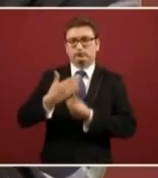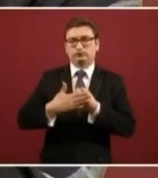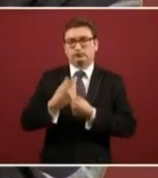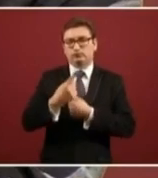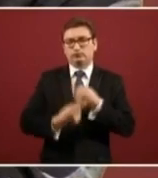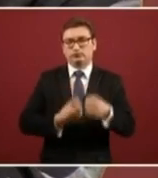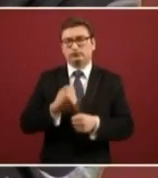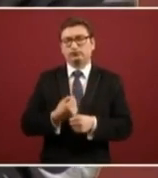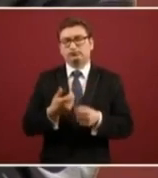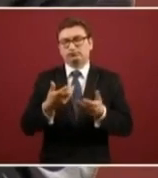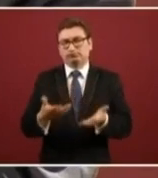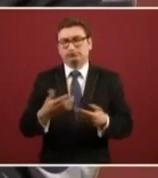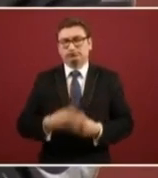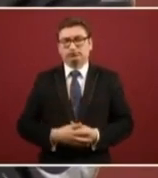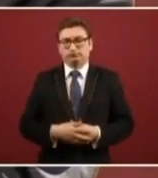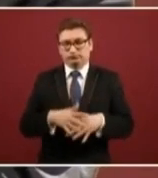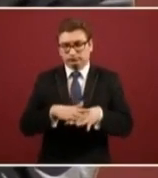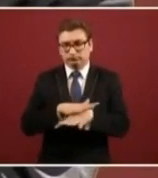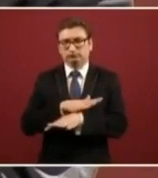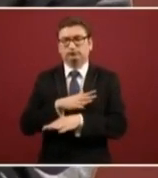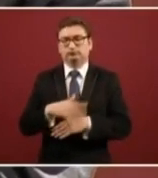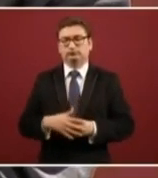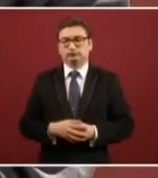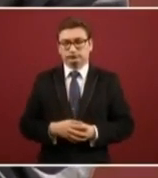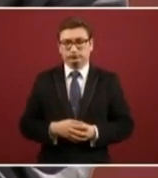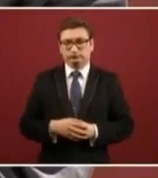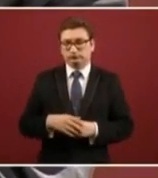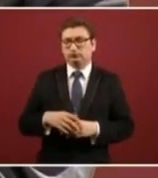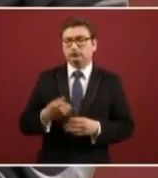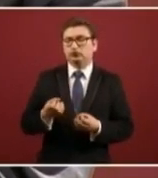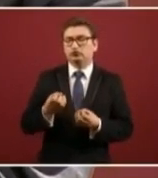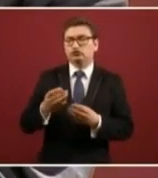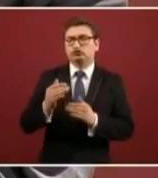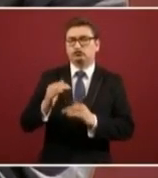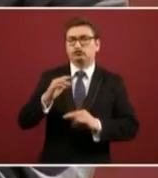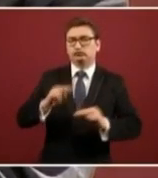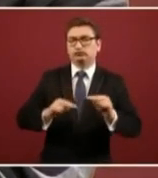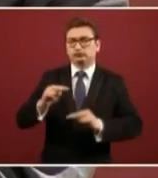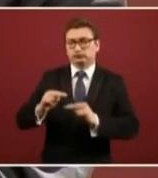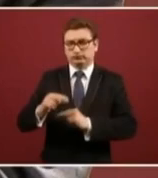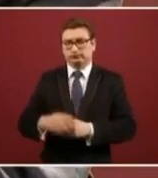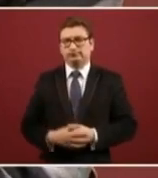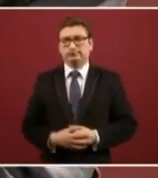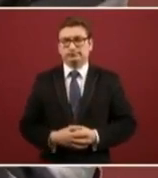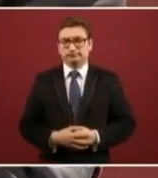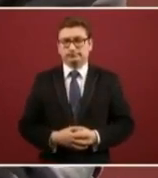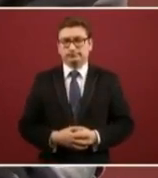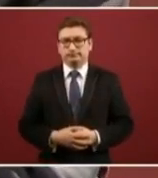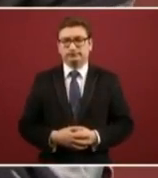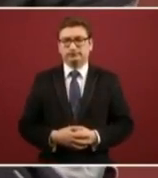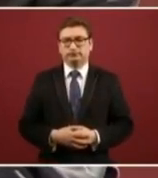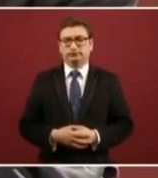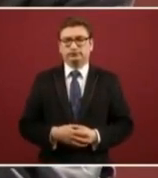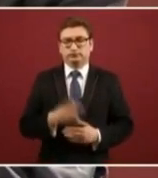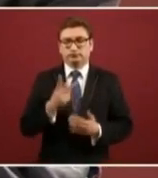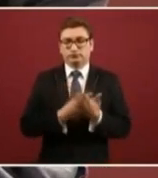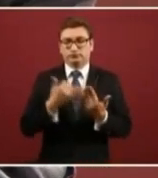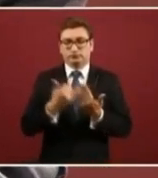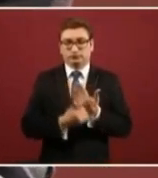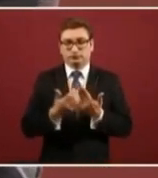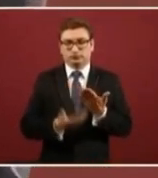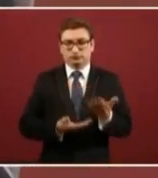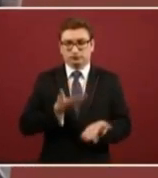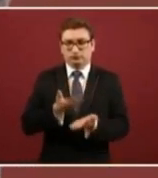próximo, se va a establecer la medida. Tenemos que presentar el proyecto